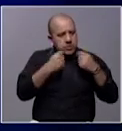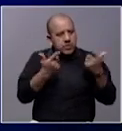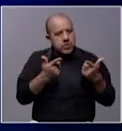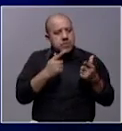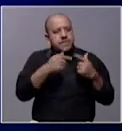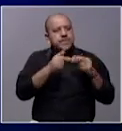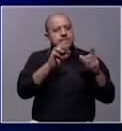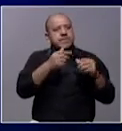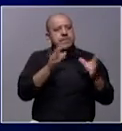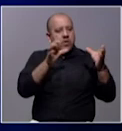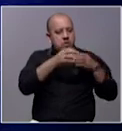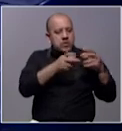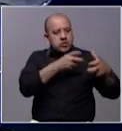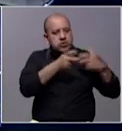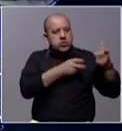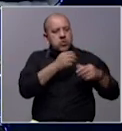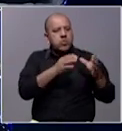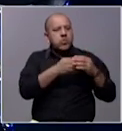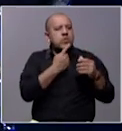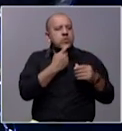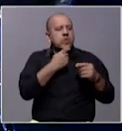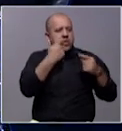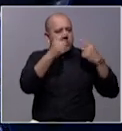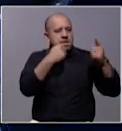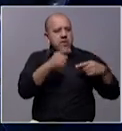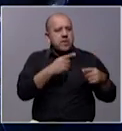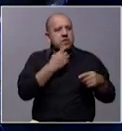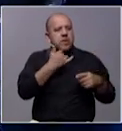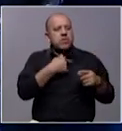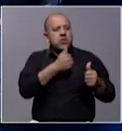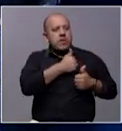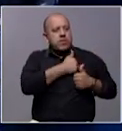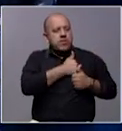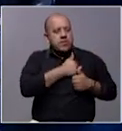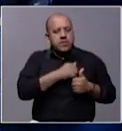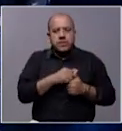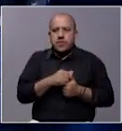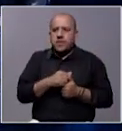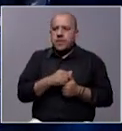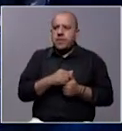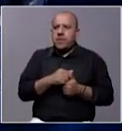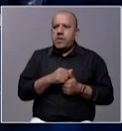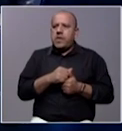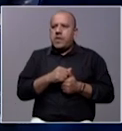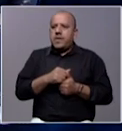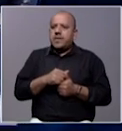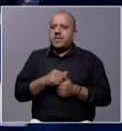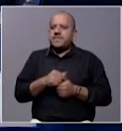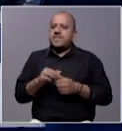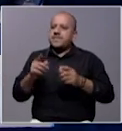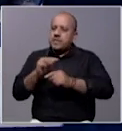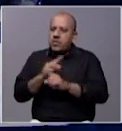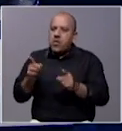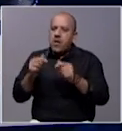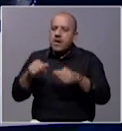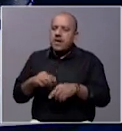integrar la coalición com partidos tan diversos con solo la sorpresa en el caso de este de cabildo abierto no no no porque acá no hay acuerdos